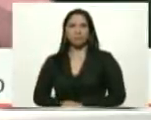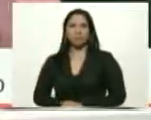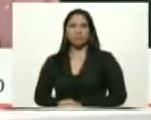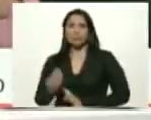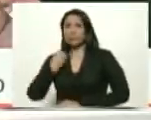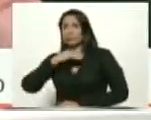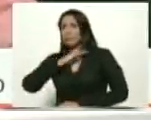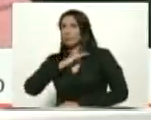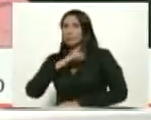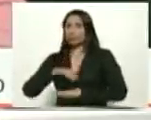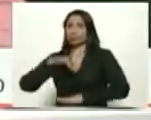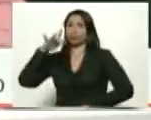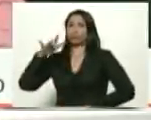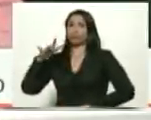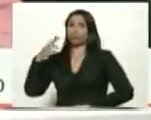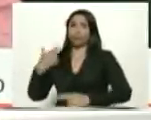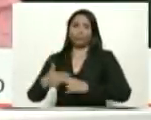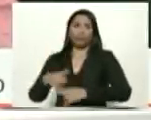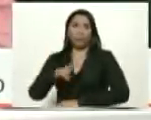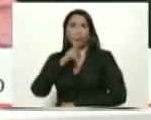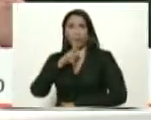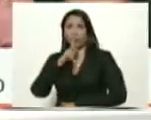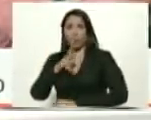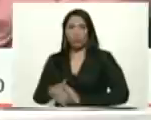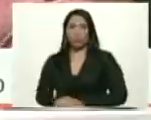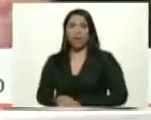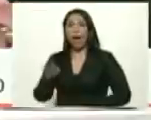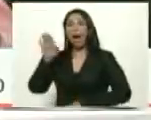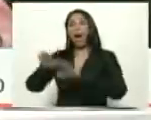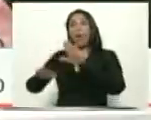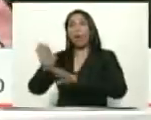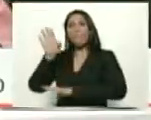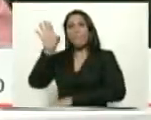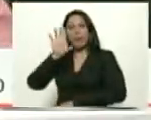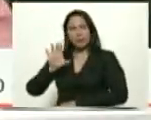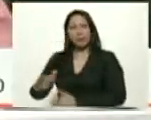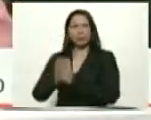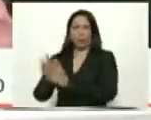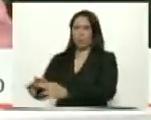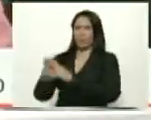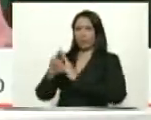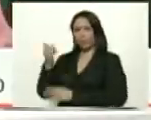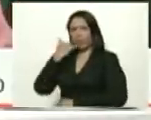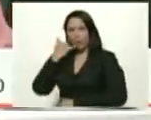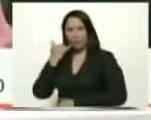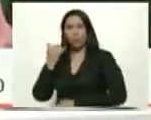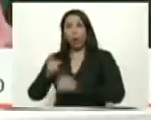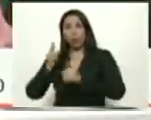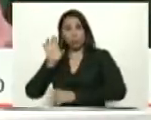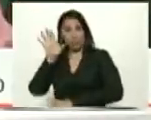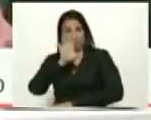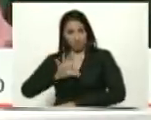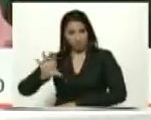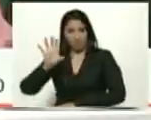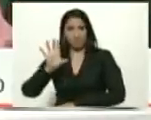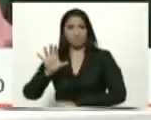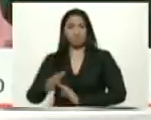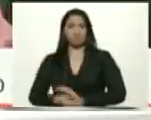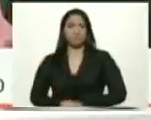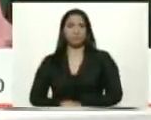pandemia pavorosa. En algunos países, préstame mi teléfono, en algunos países se habla